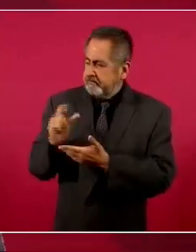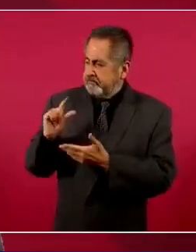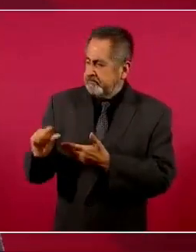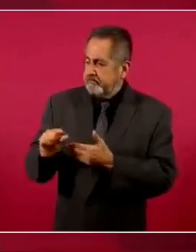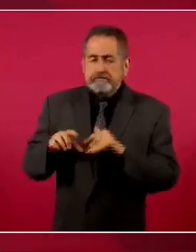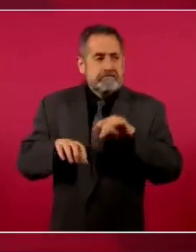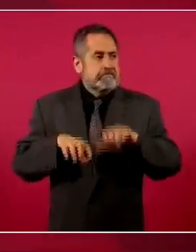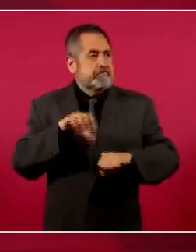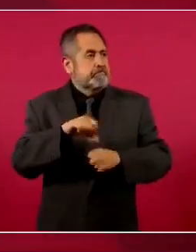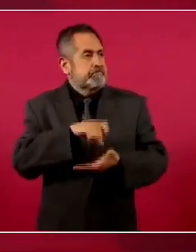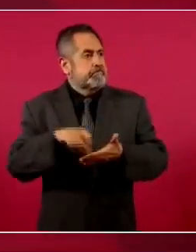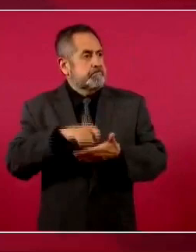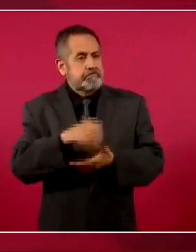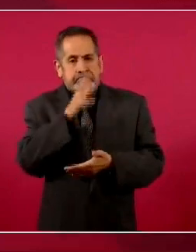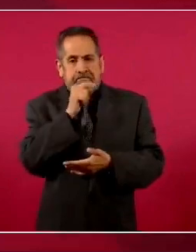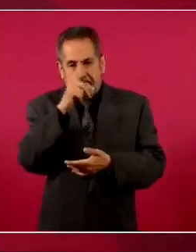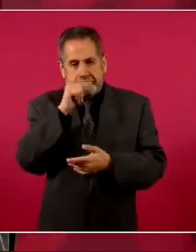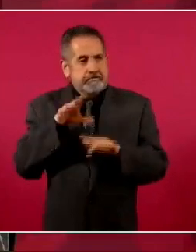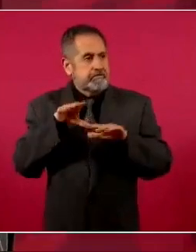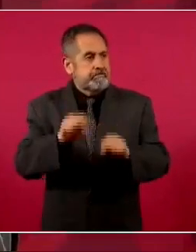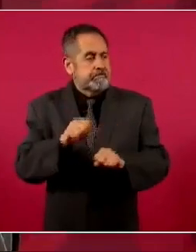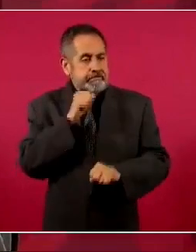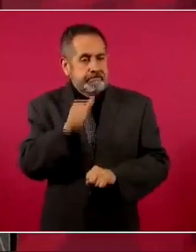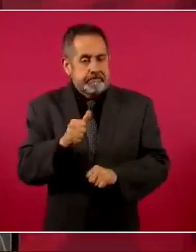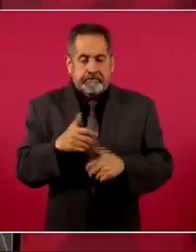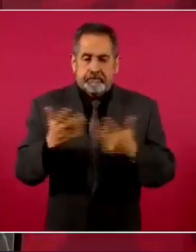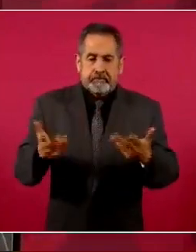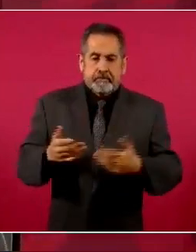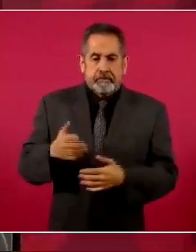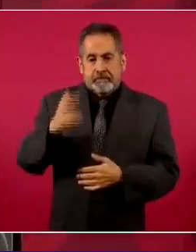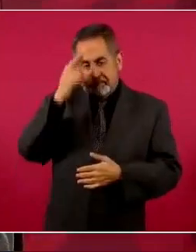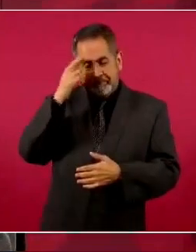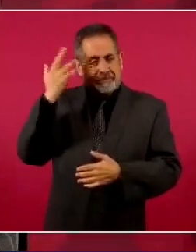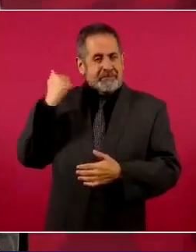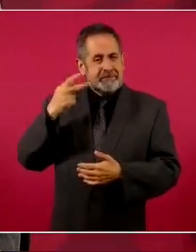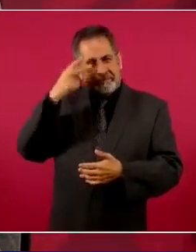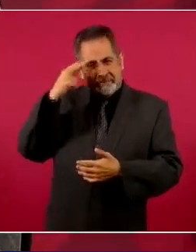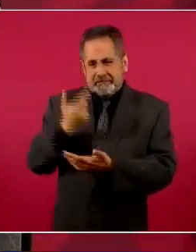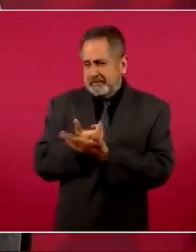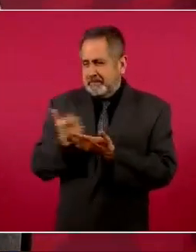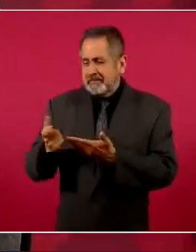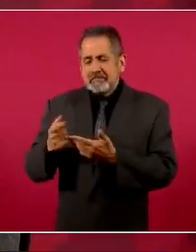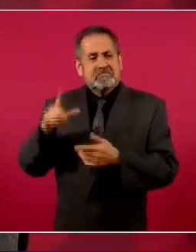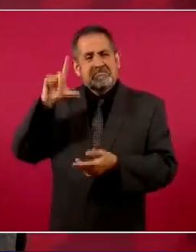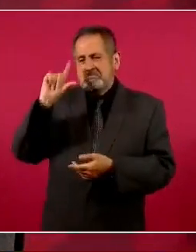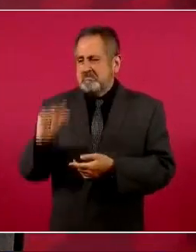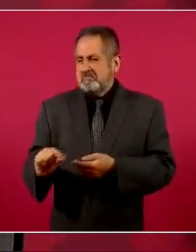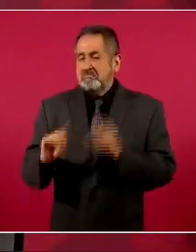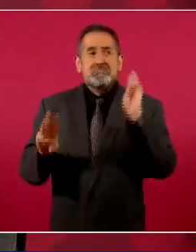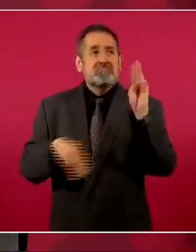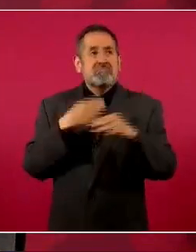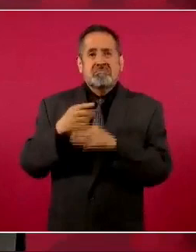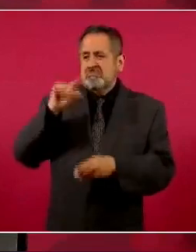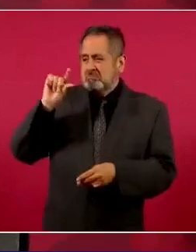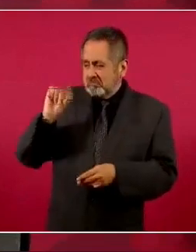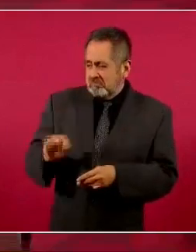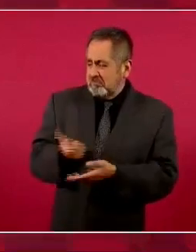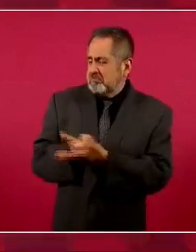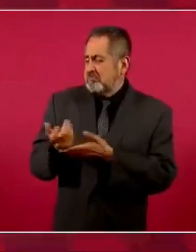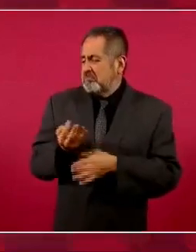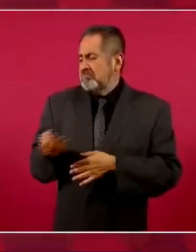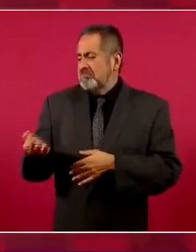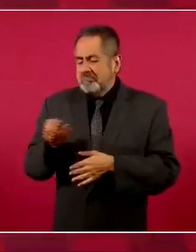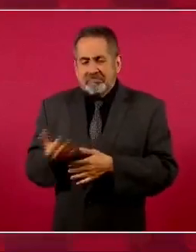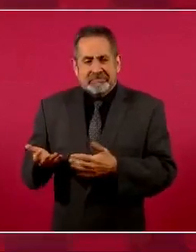poder adquisitivo del salario. Los salarios en México de los más bajos del mundo. ¿Cómo